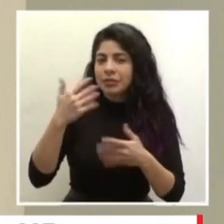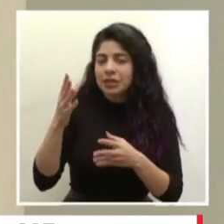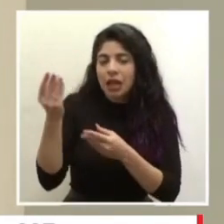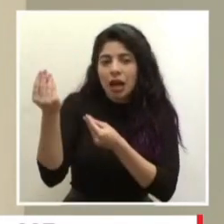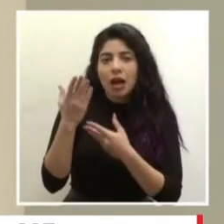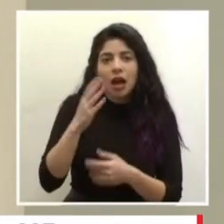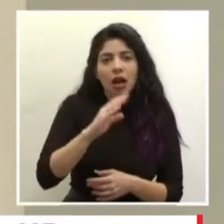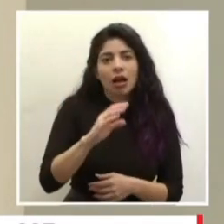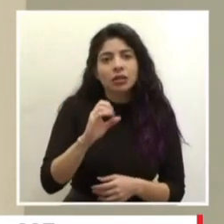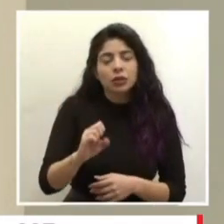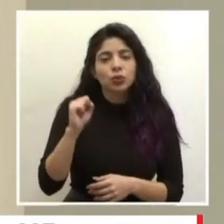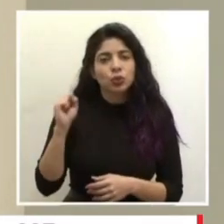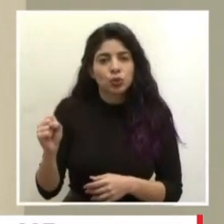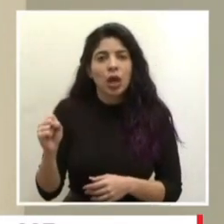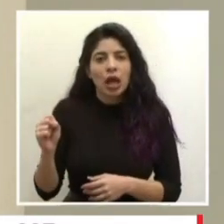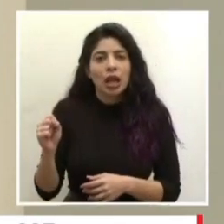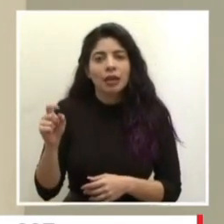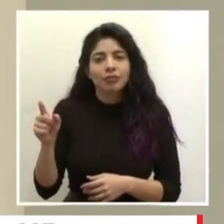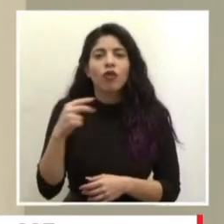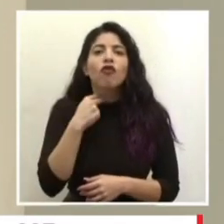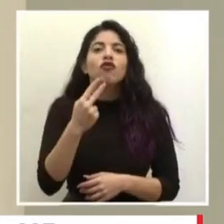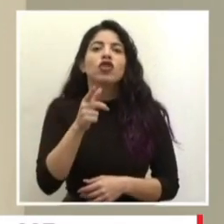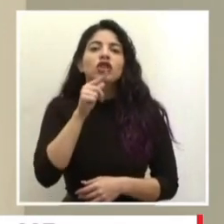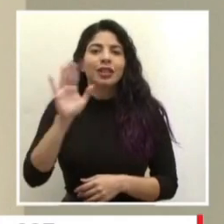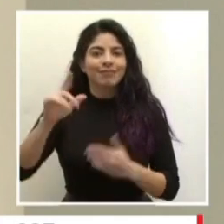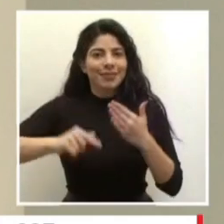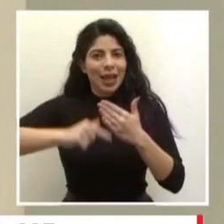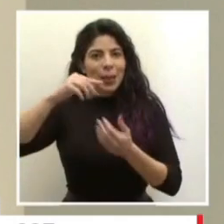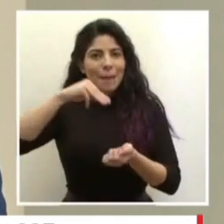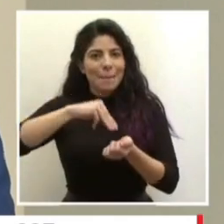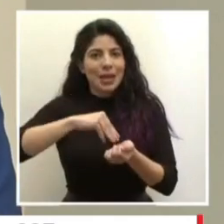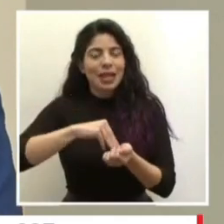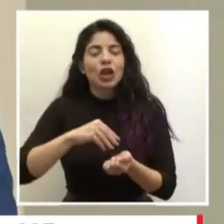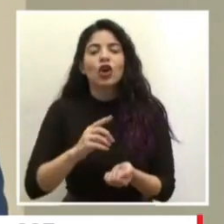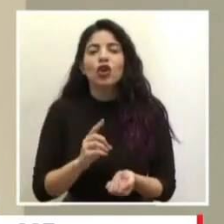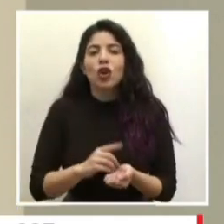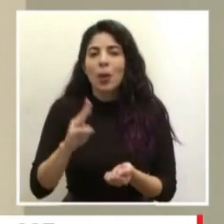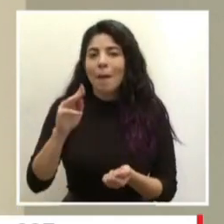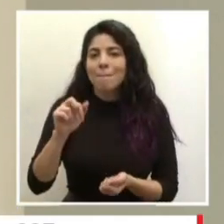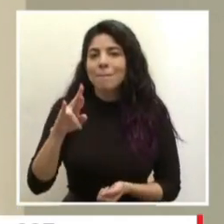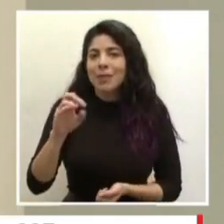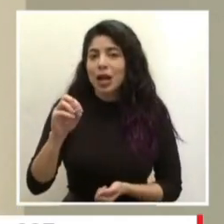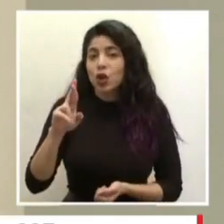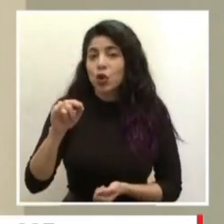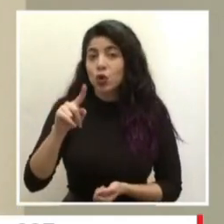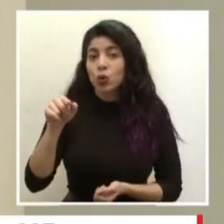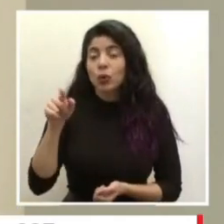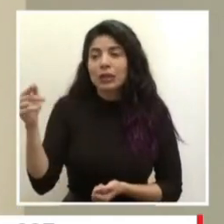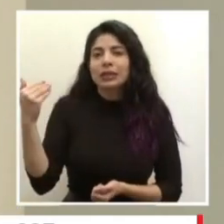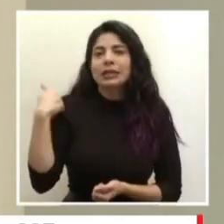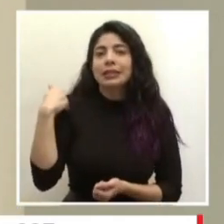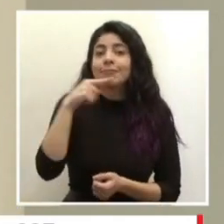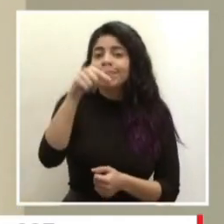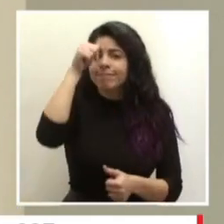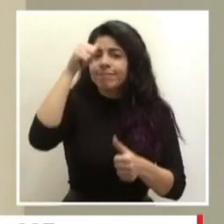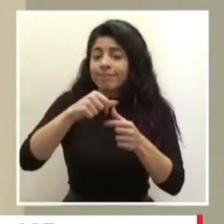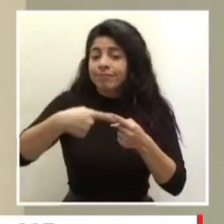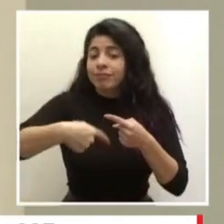ayer la Caja Costarricense de Seguro Social en la voz de su gerente médico, el doctor Mario Ruiz, recordemos que se acerca el Día del Padre.